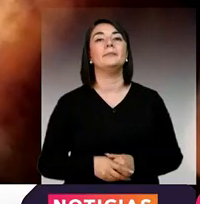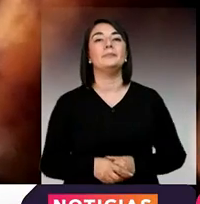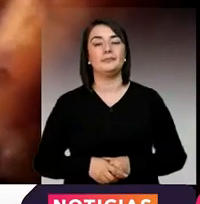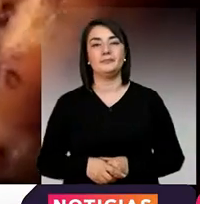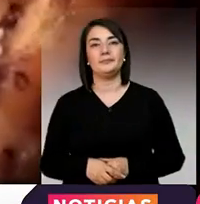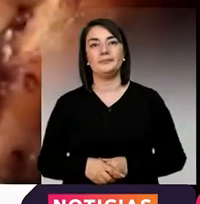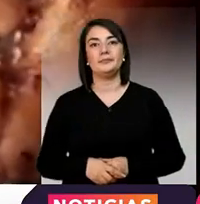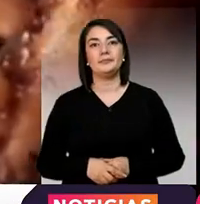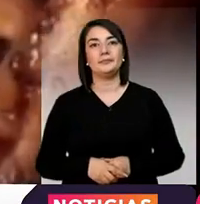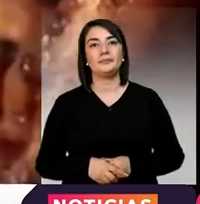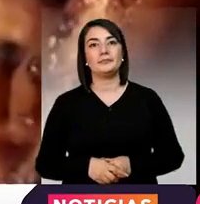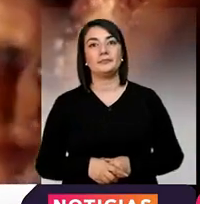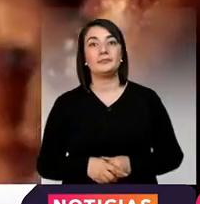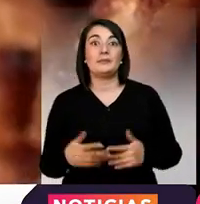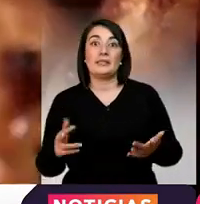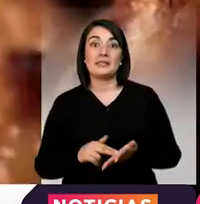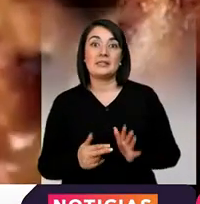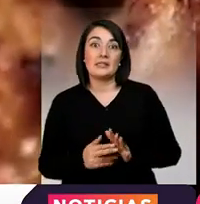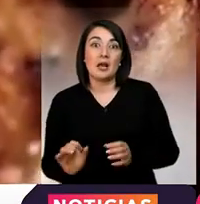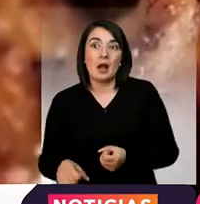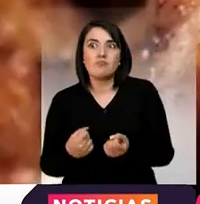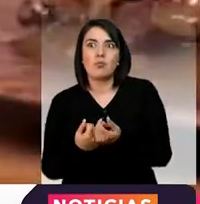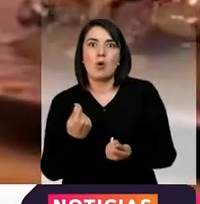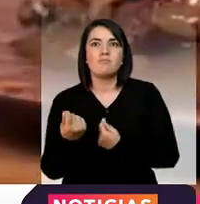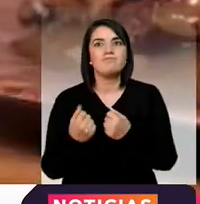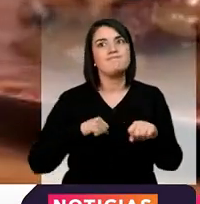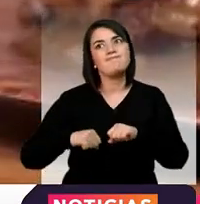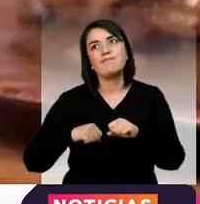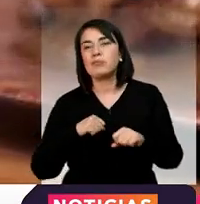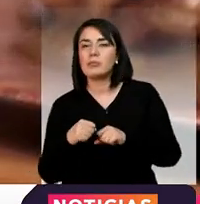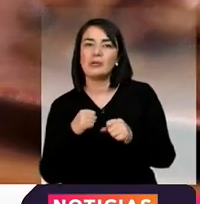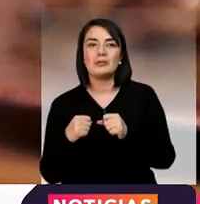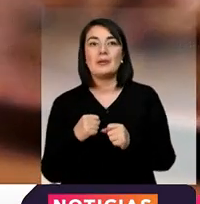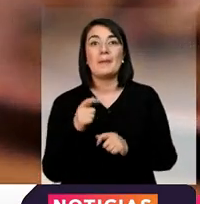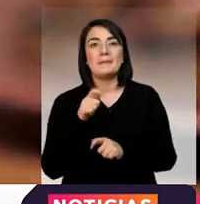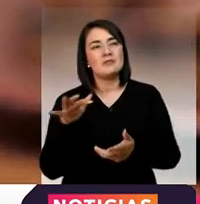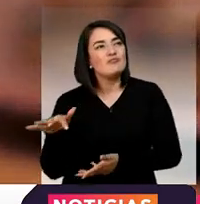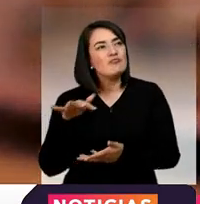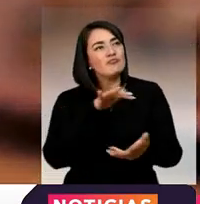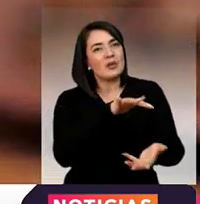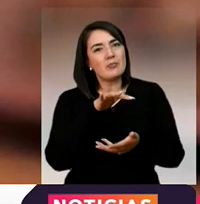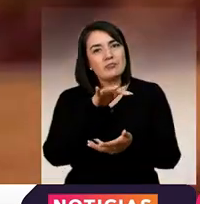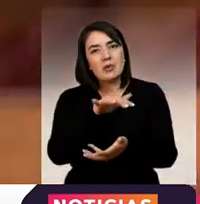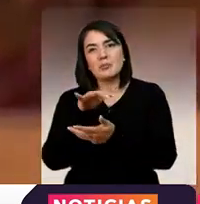Además de generar un aporte y mover la economía, los comensales a domicilio podrán votar por las